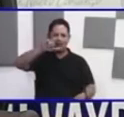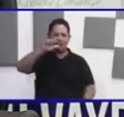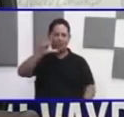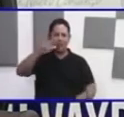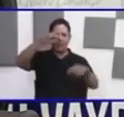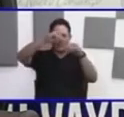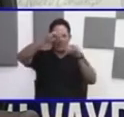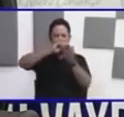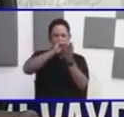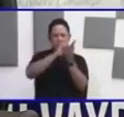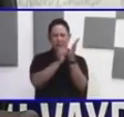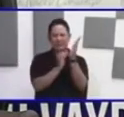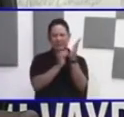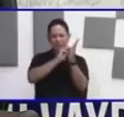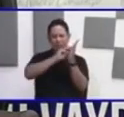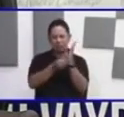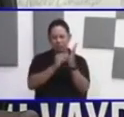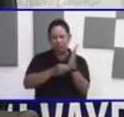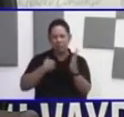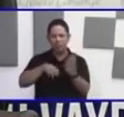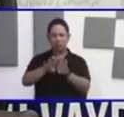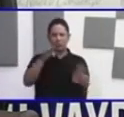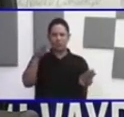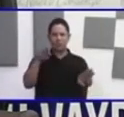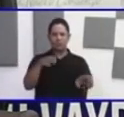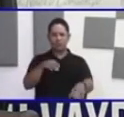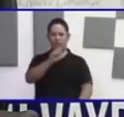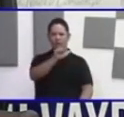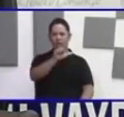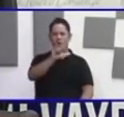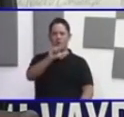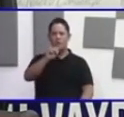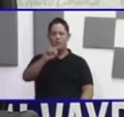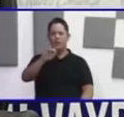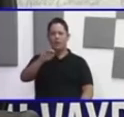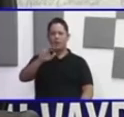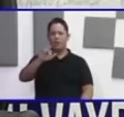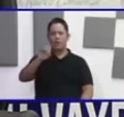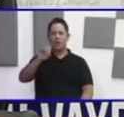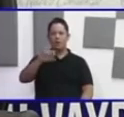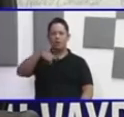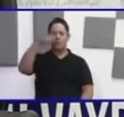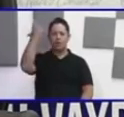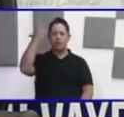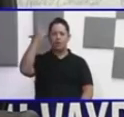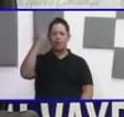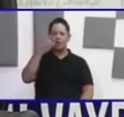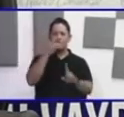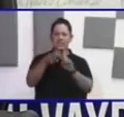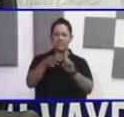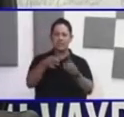instalar puertas en aluminio cuando tenemos el historial del aluminio donde ese material con el medio se